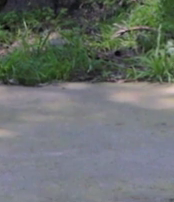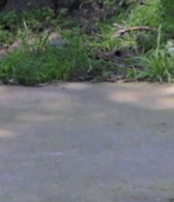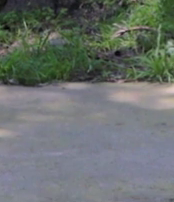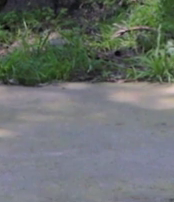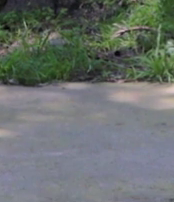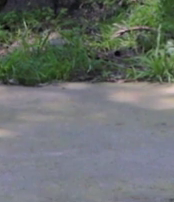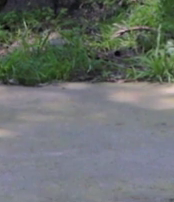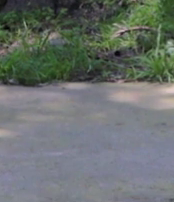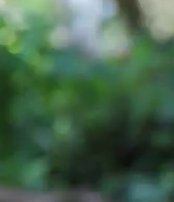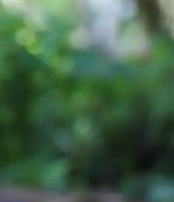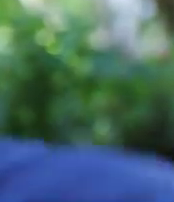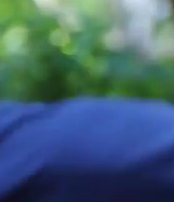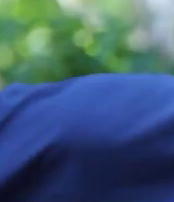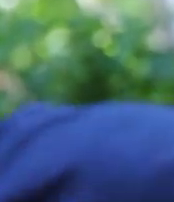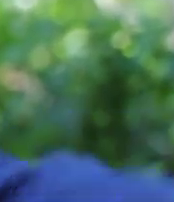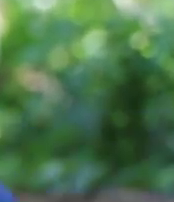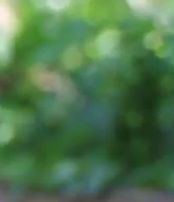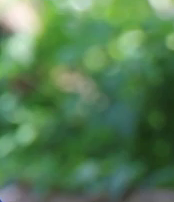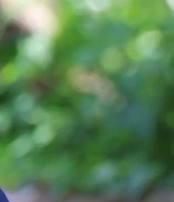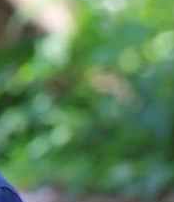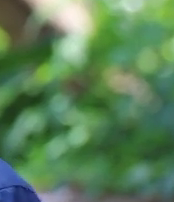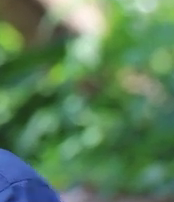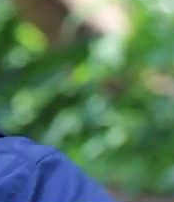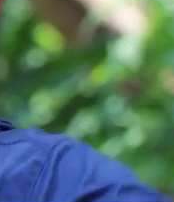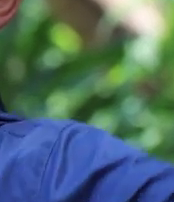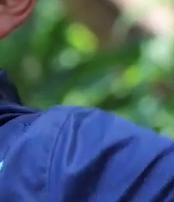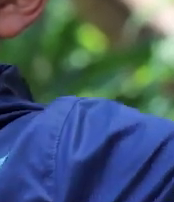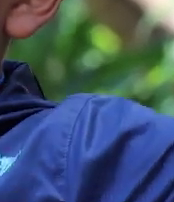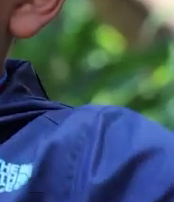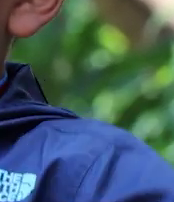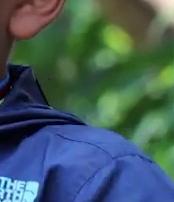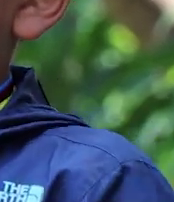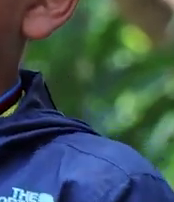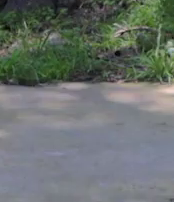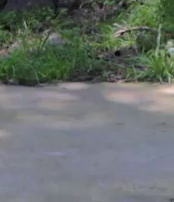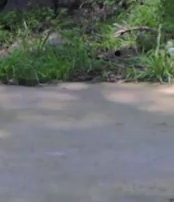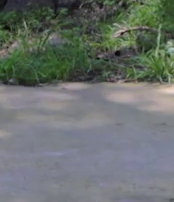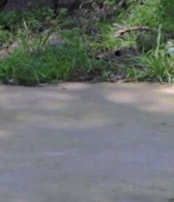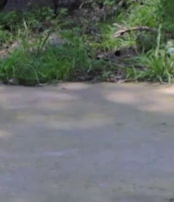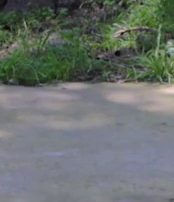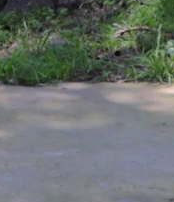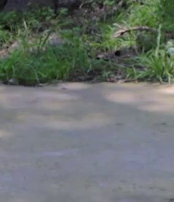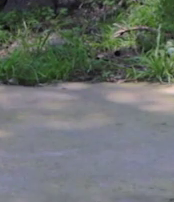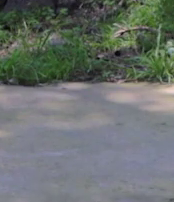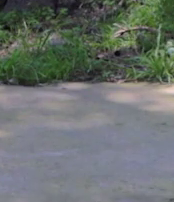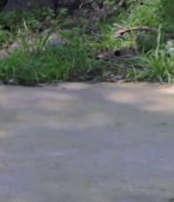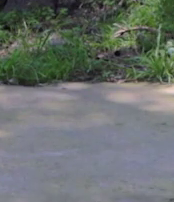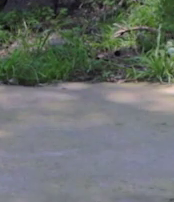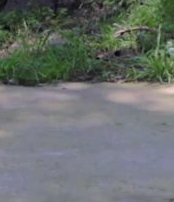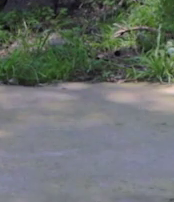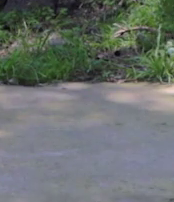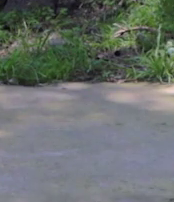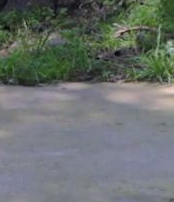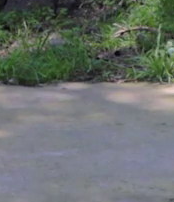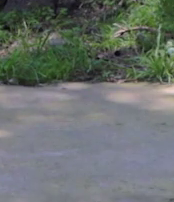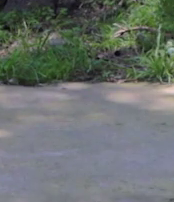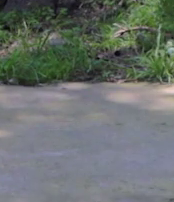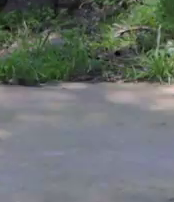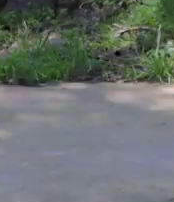arriba abajo arriba abajo muy bien otra más una vez más